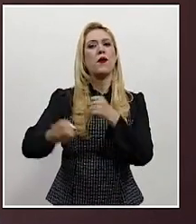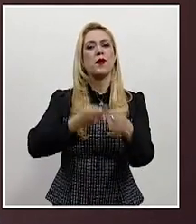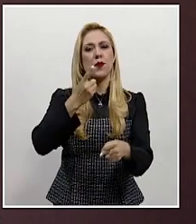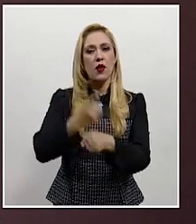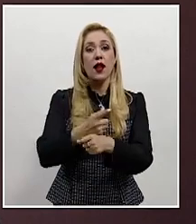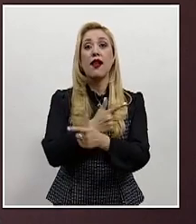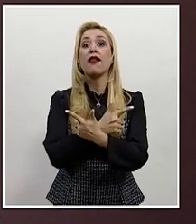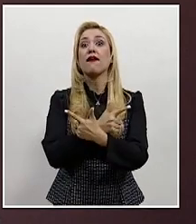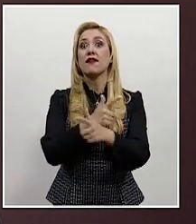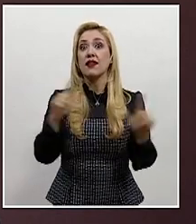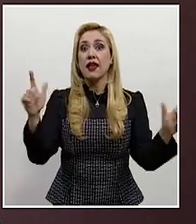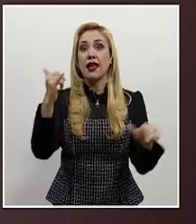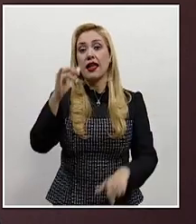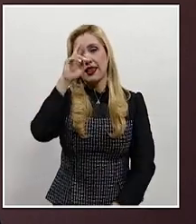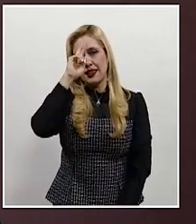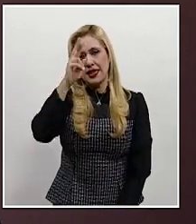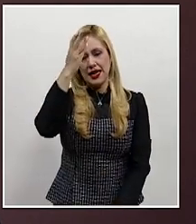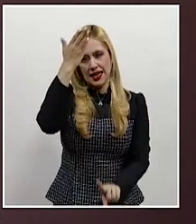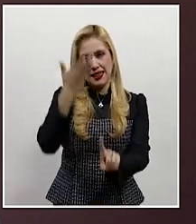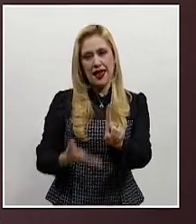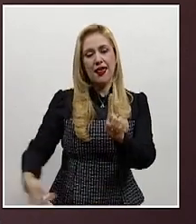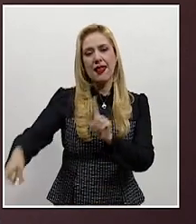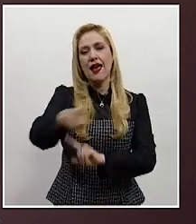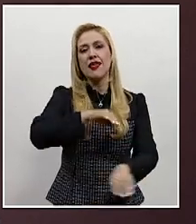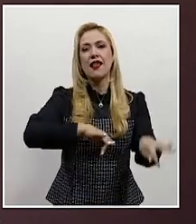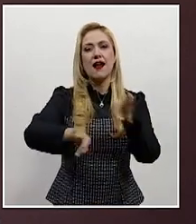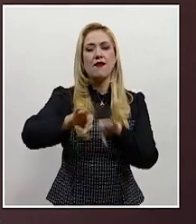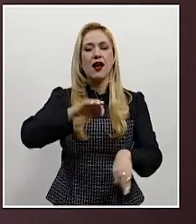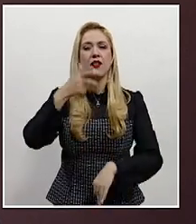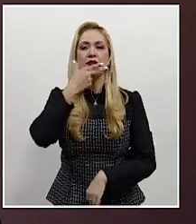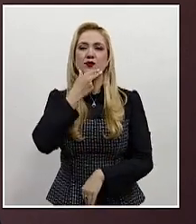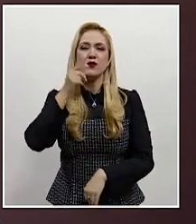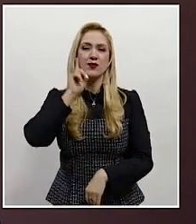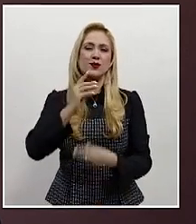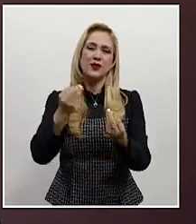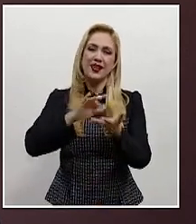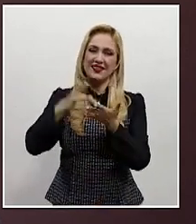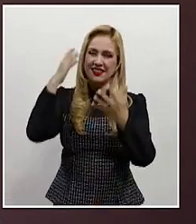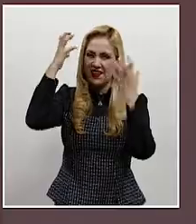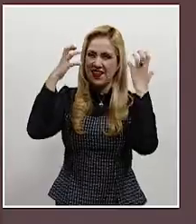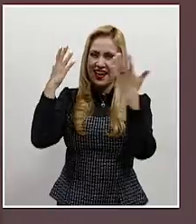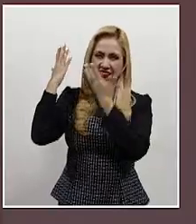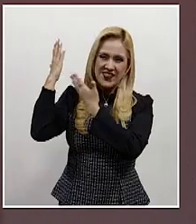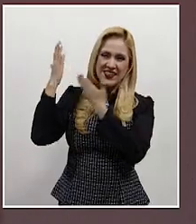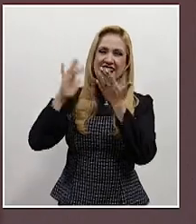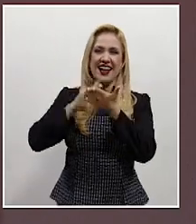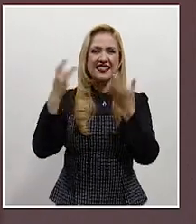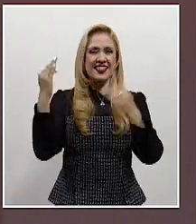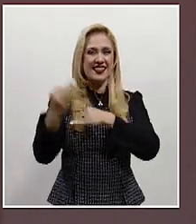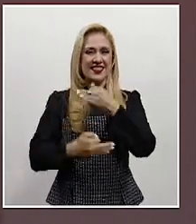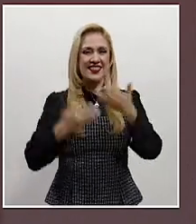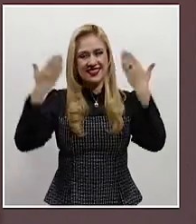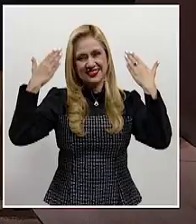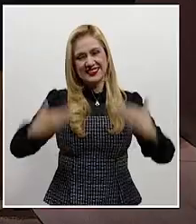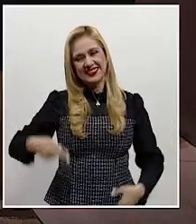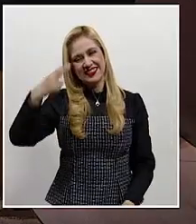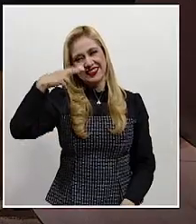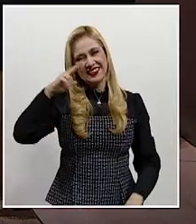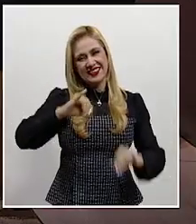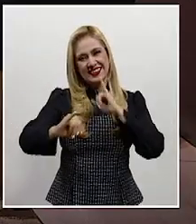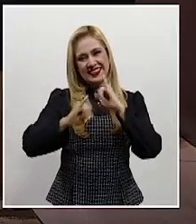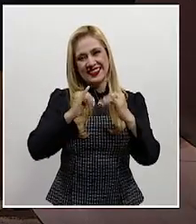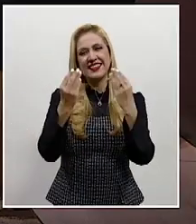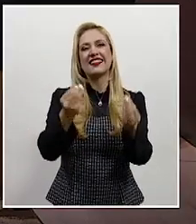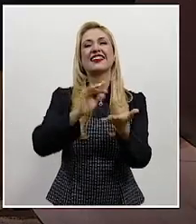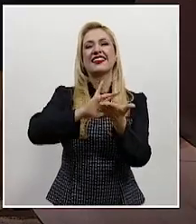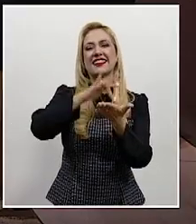de libertad y de dignidad para las trabajadoras y trabajadores. Muchas gracias, Verónica. Muchas gracias. Gracias, Verónica, por estar aquí. Gracias a usted